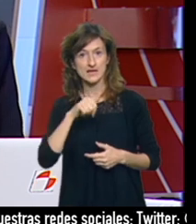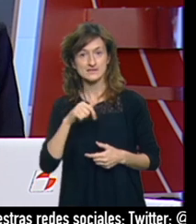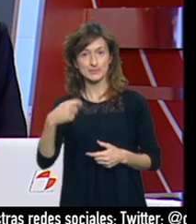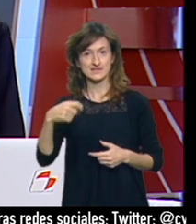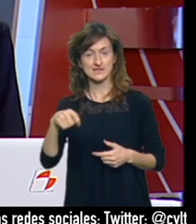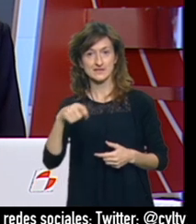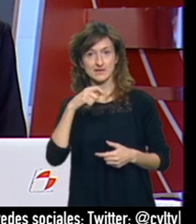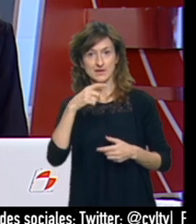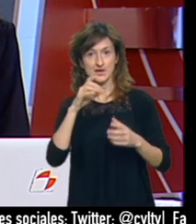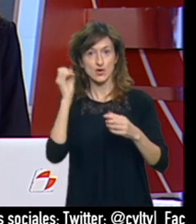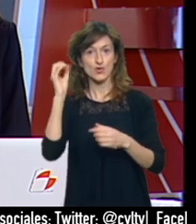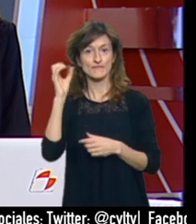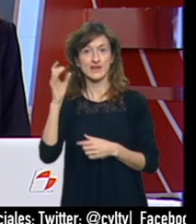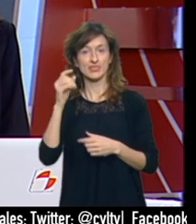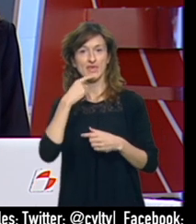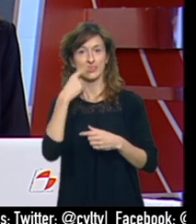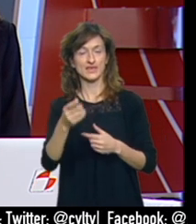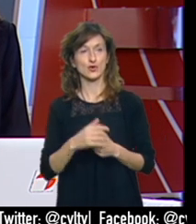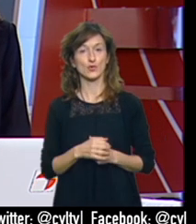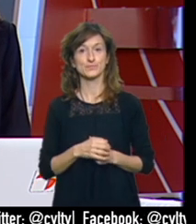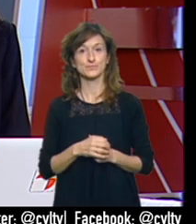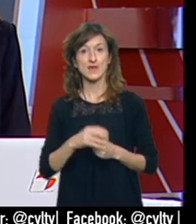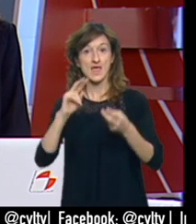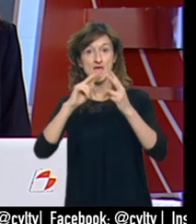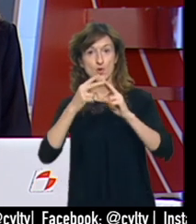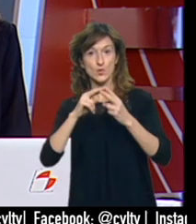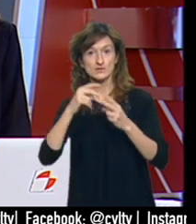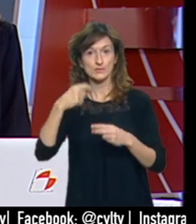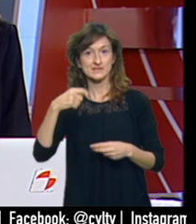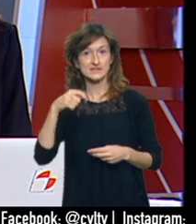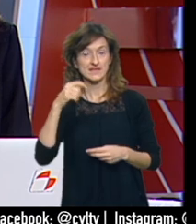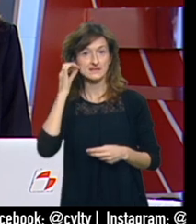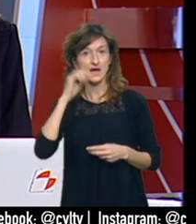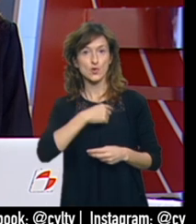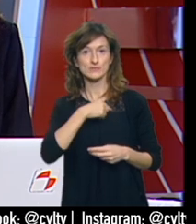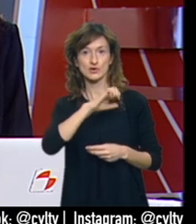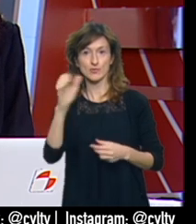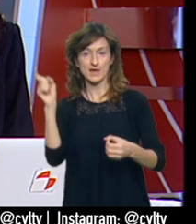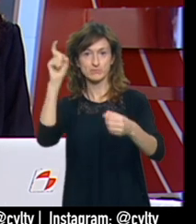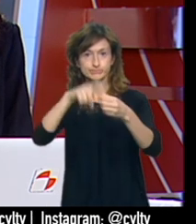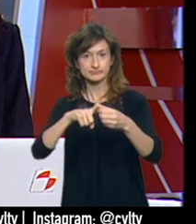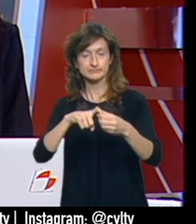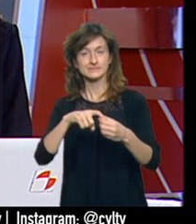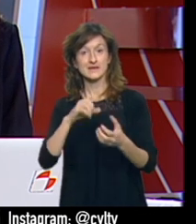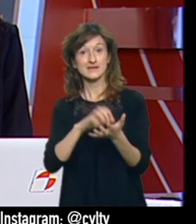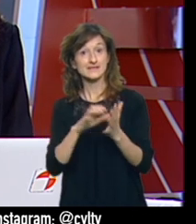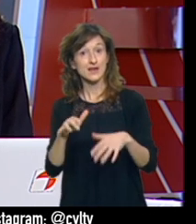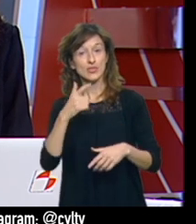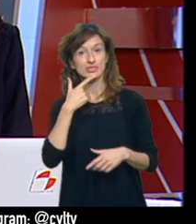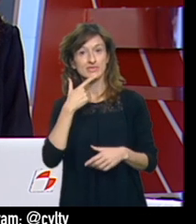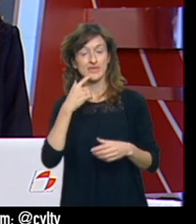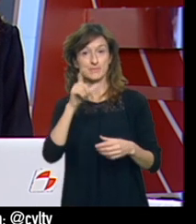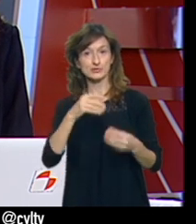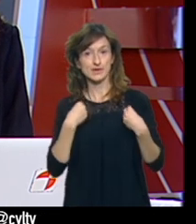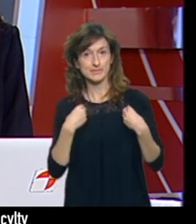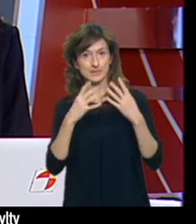en la conferencia de presidentes. En ese encuentro, en el que participó la presidenta de la Comisión Europea, Castilla y León hizo hincapié en la demografía